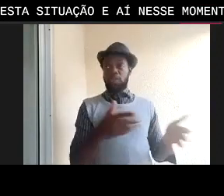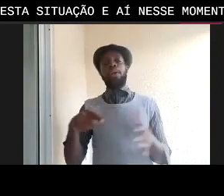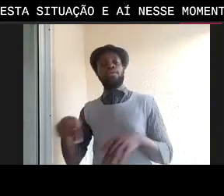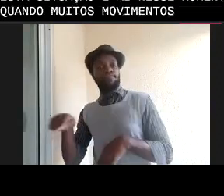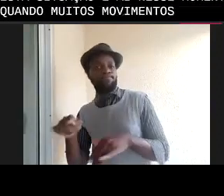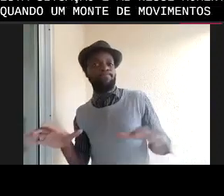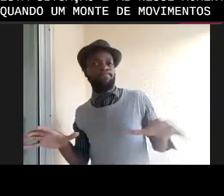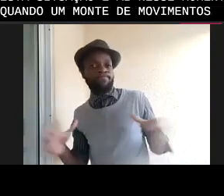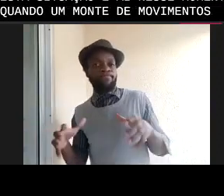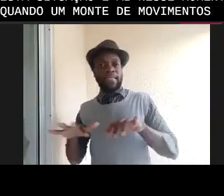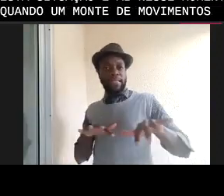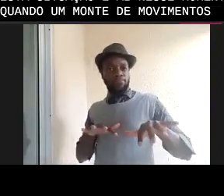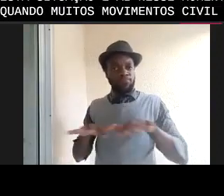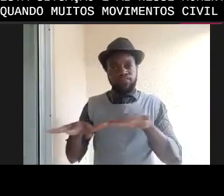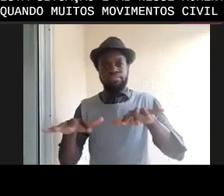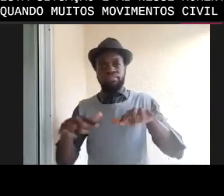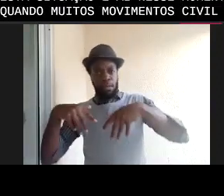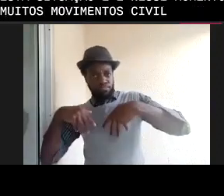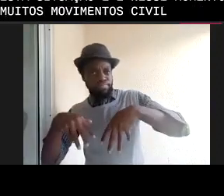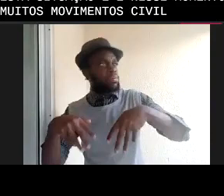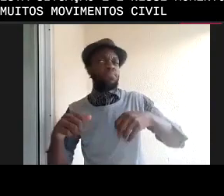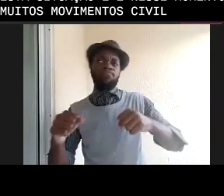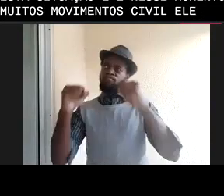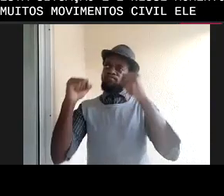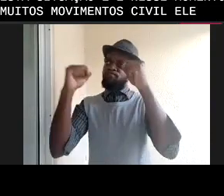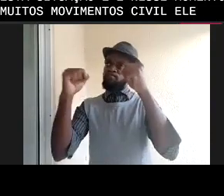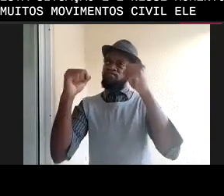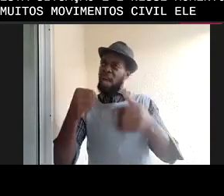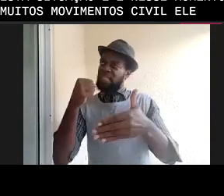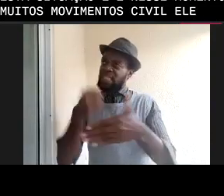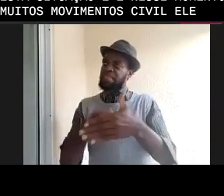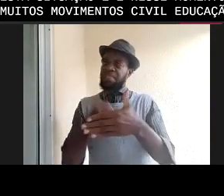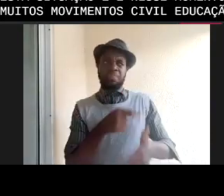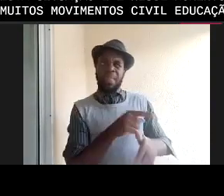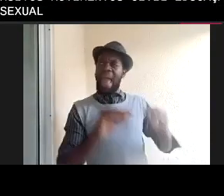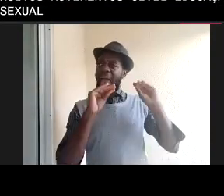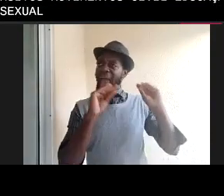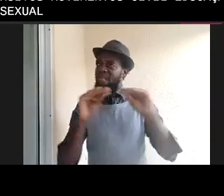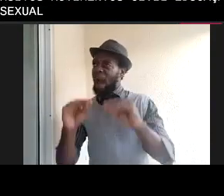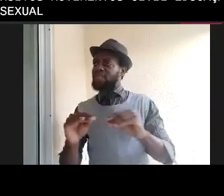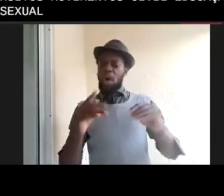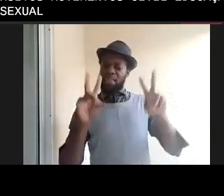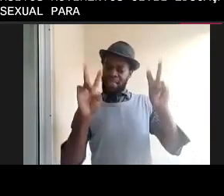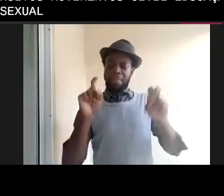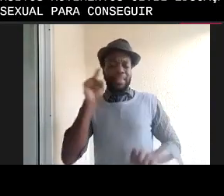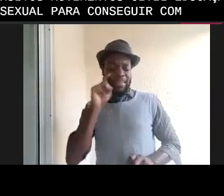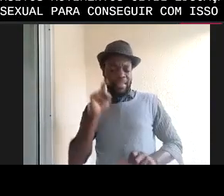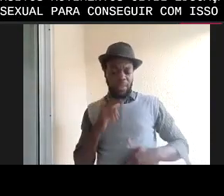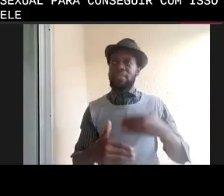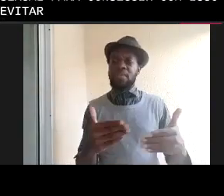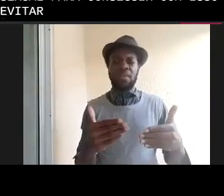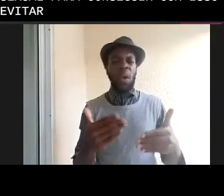civil exigen la educación sexual para evitar llegar a